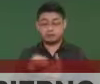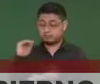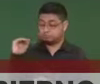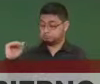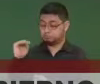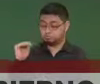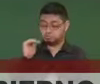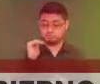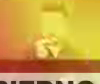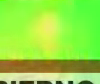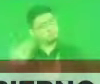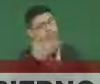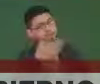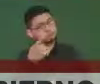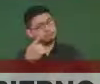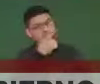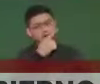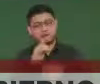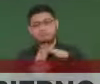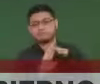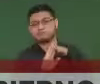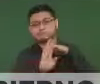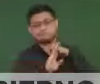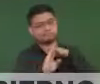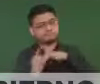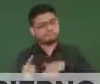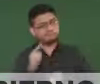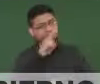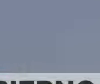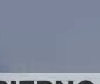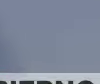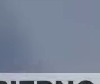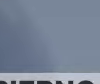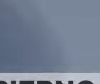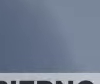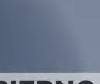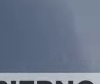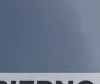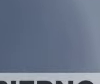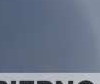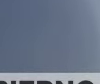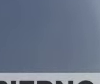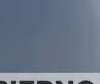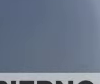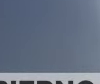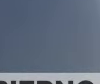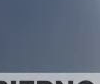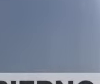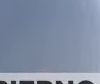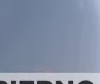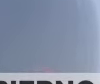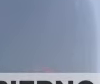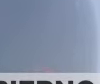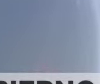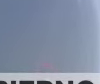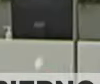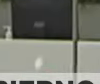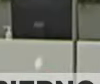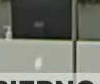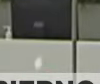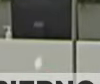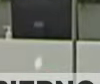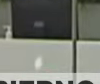de gasolinas. López Obrador aseguró que en noviembre volverá a volar la Aerolínea Mexicana de Aviación, que será operada por la